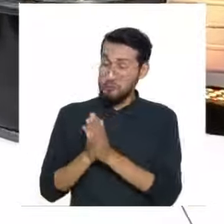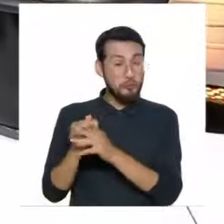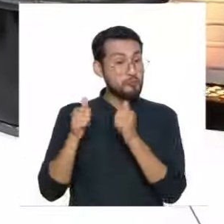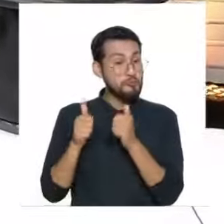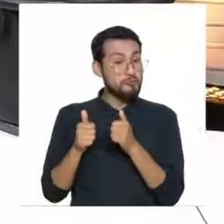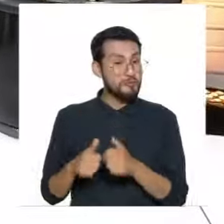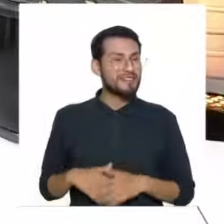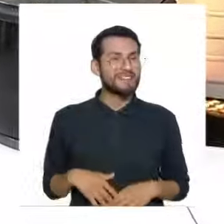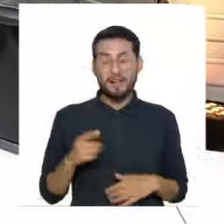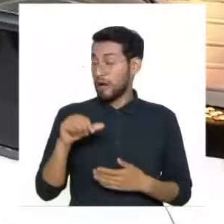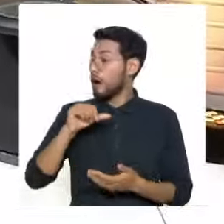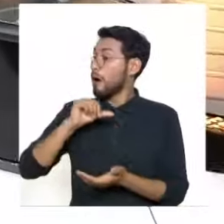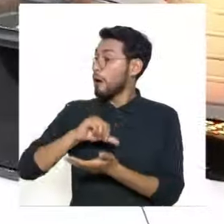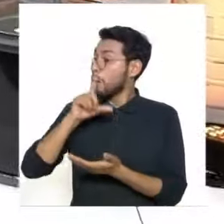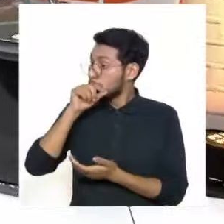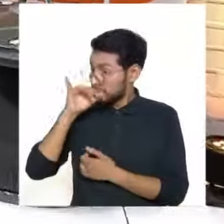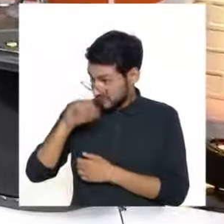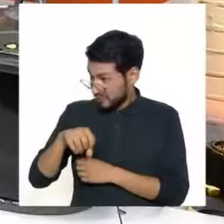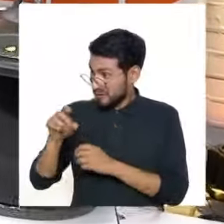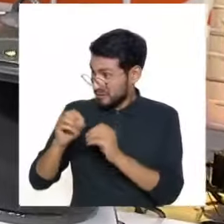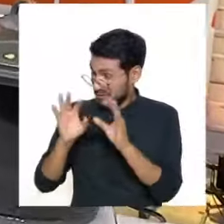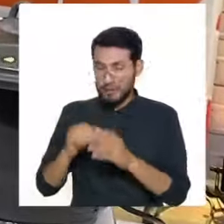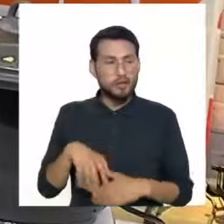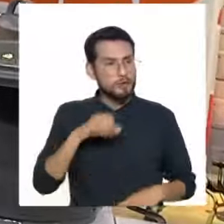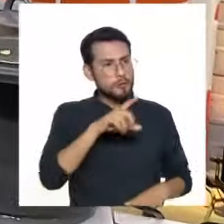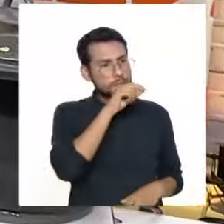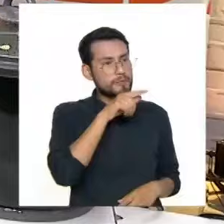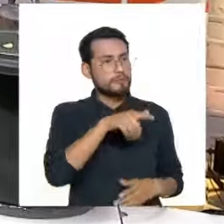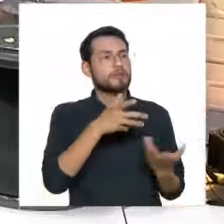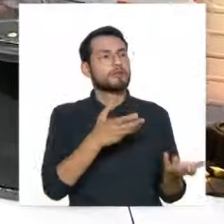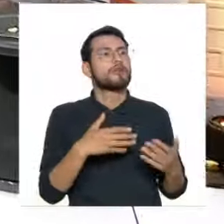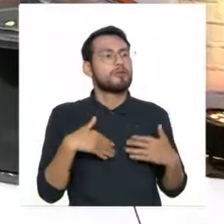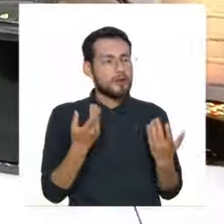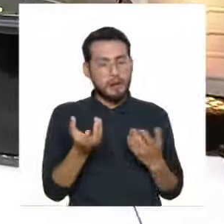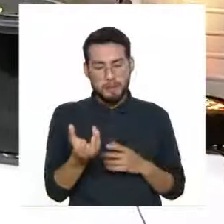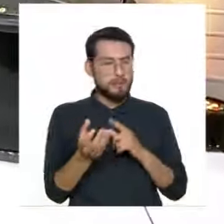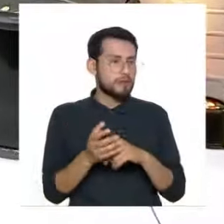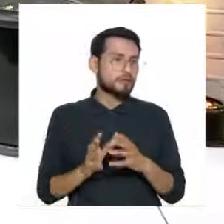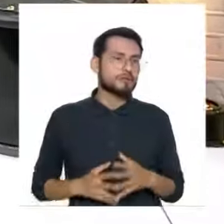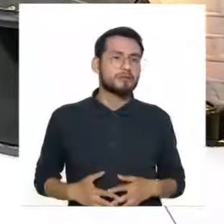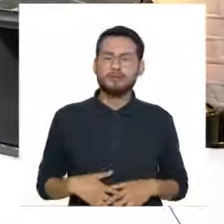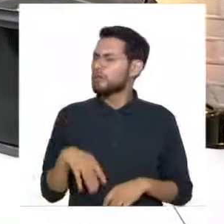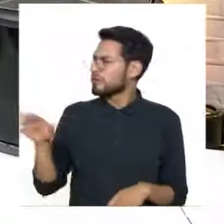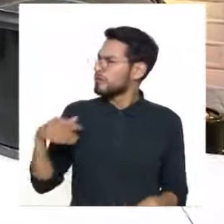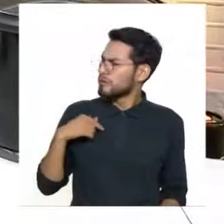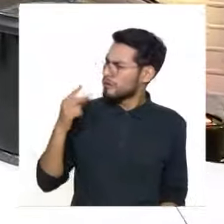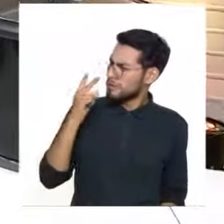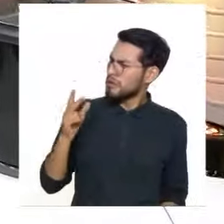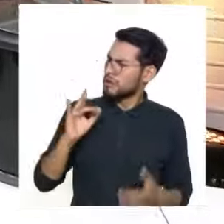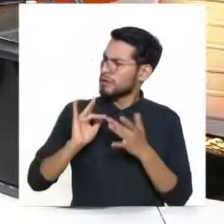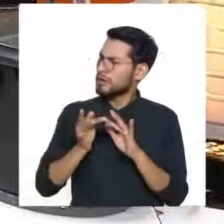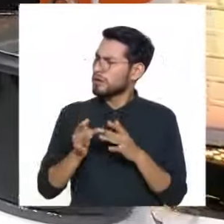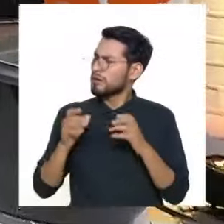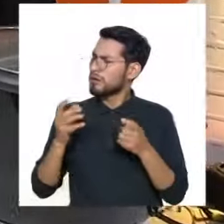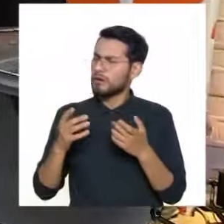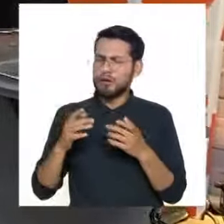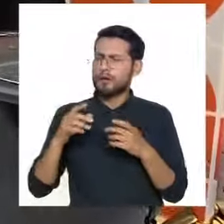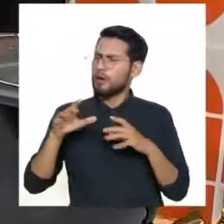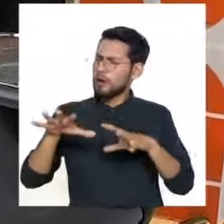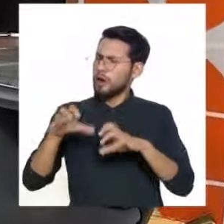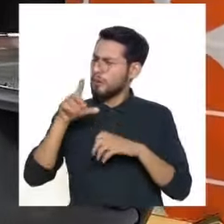Entonces pollo sí los fríes al día el pollo claro puede ser el troso puede ser la presa no en redes sociales que para